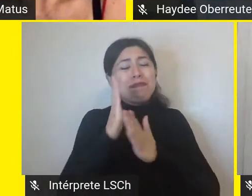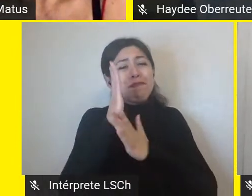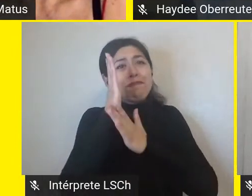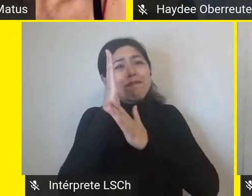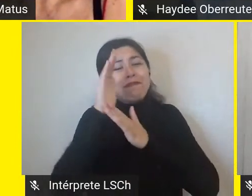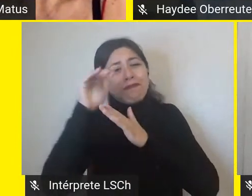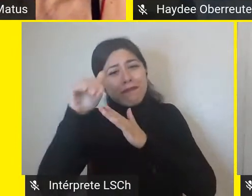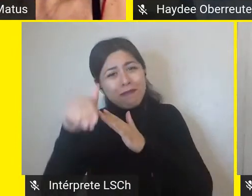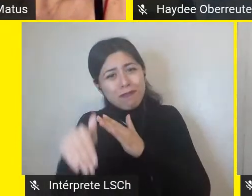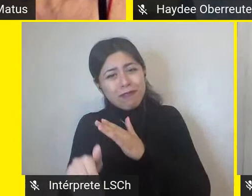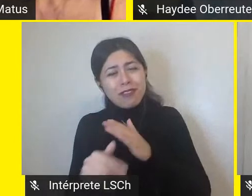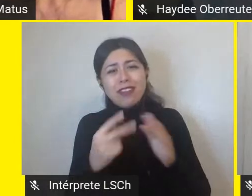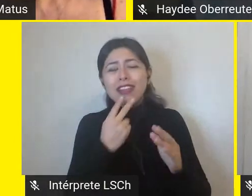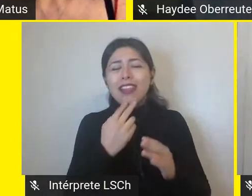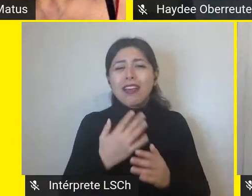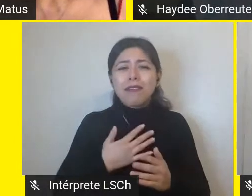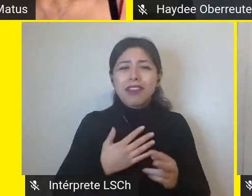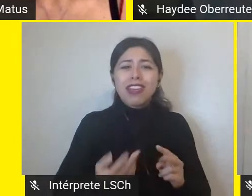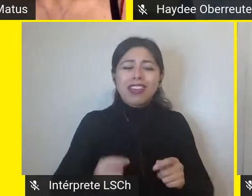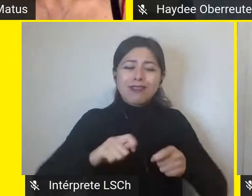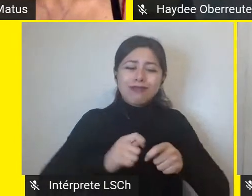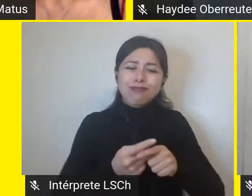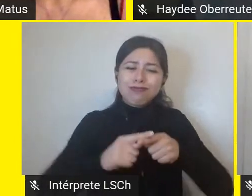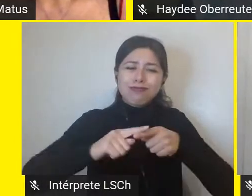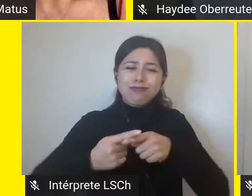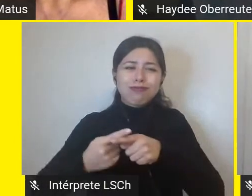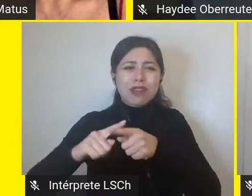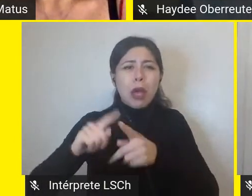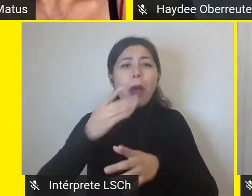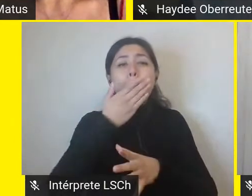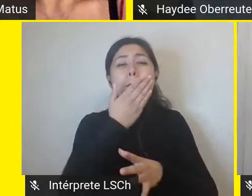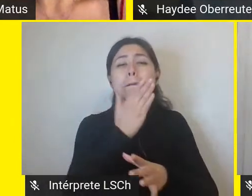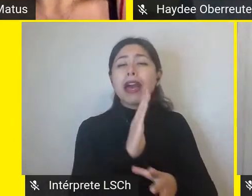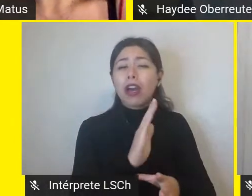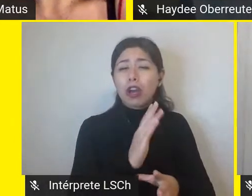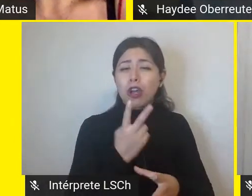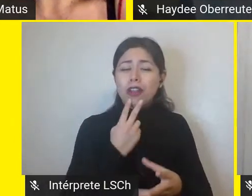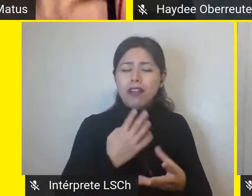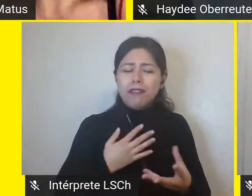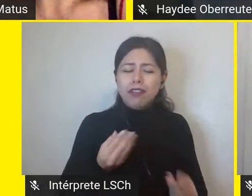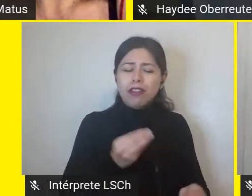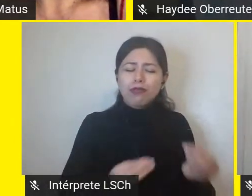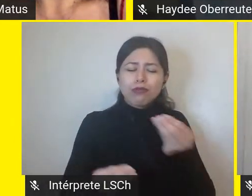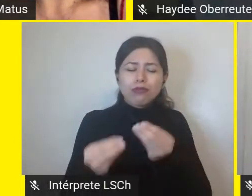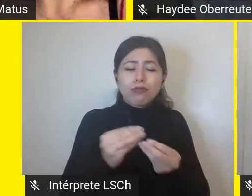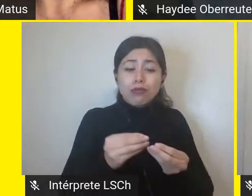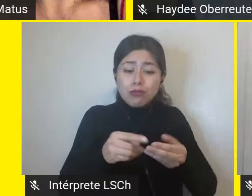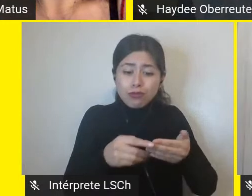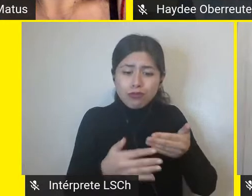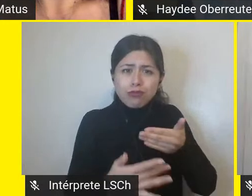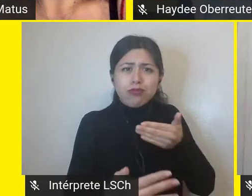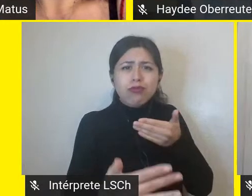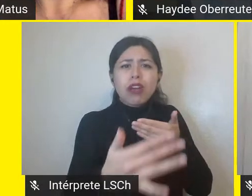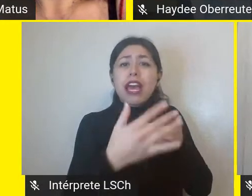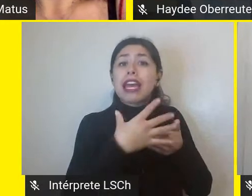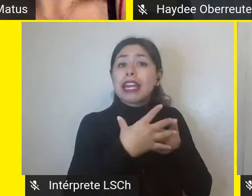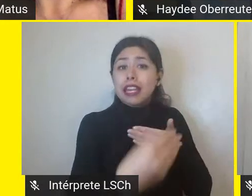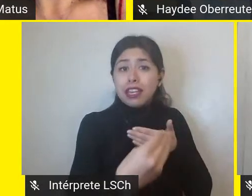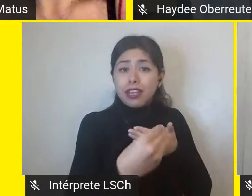modo posible, haciendo lo mejor que puede con sus hijos y sus nietos, para